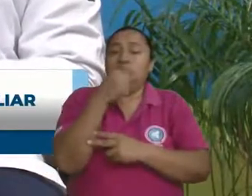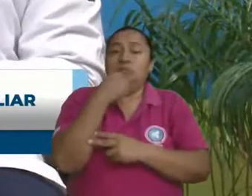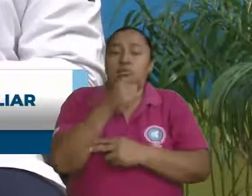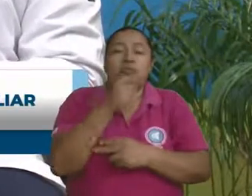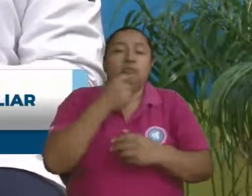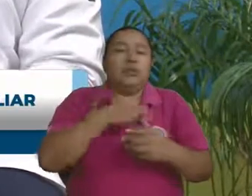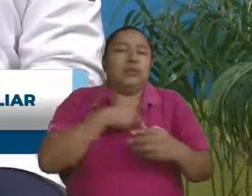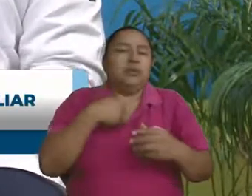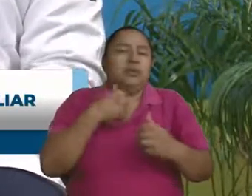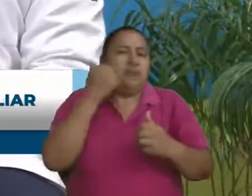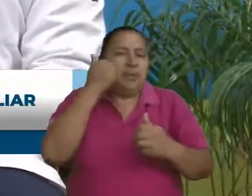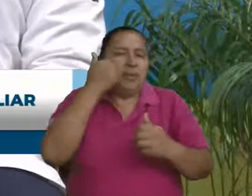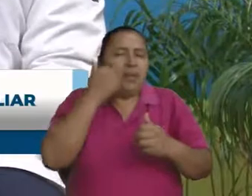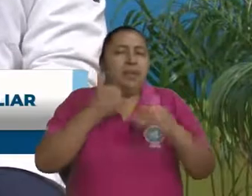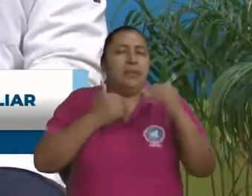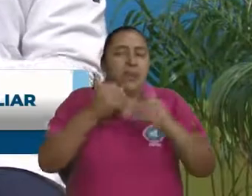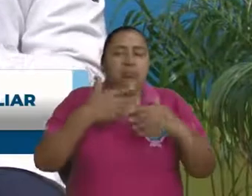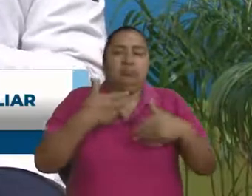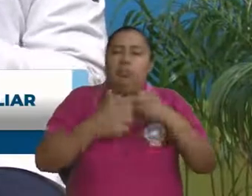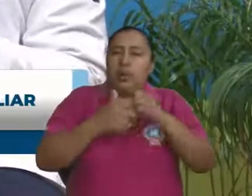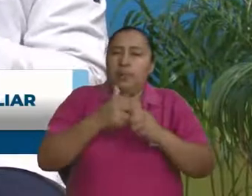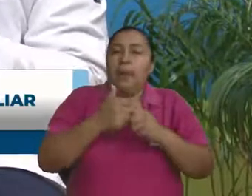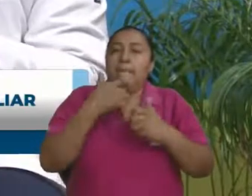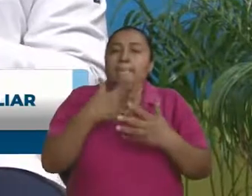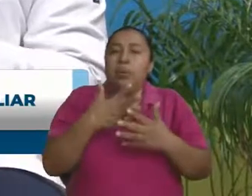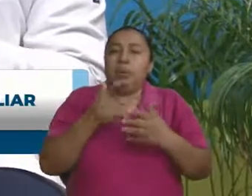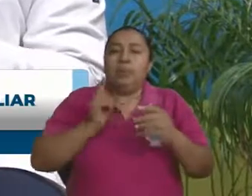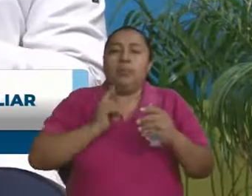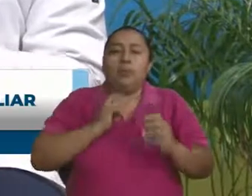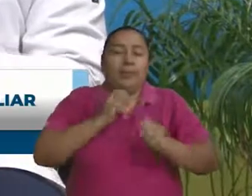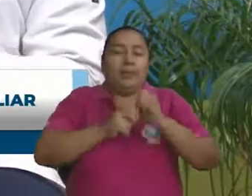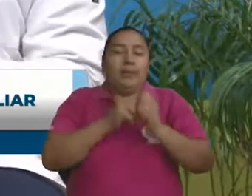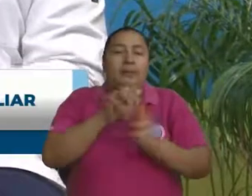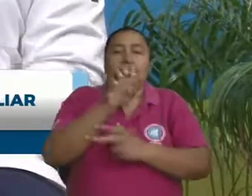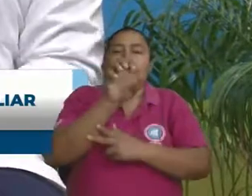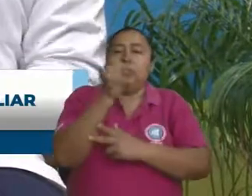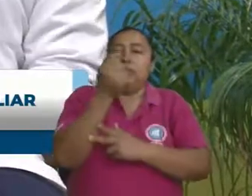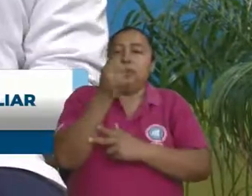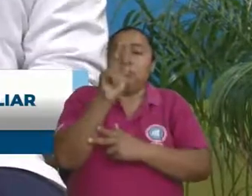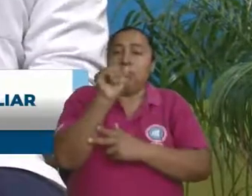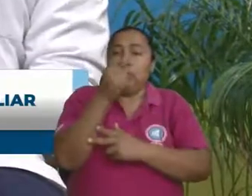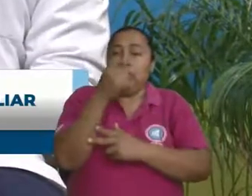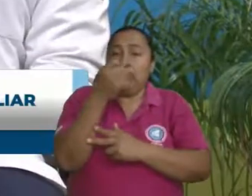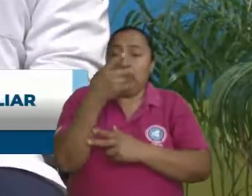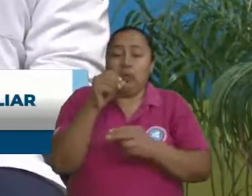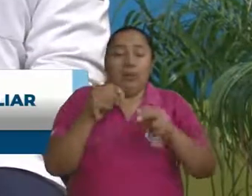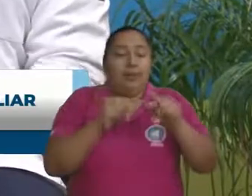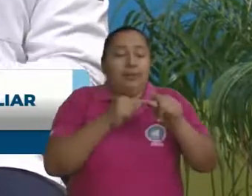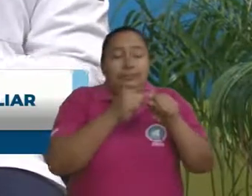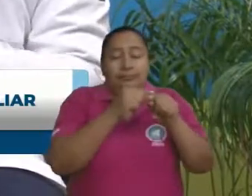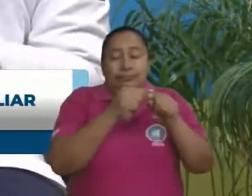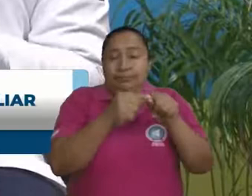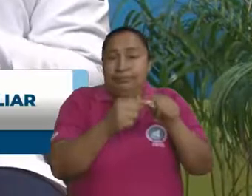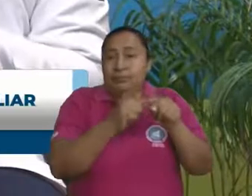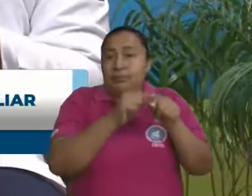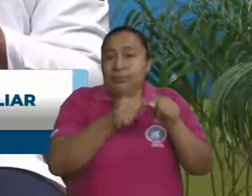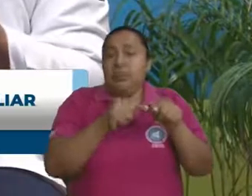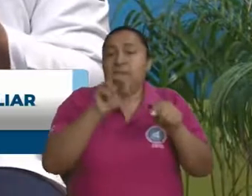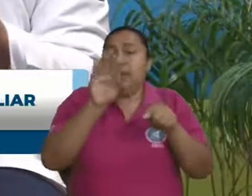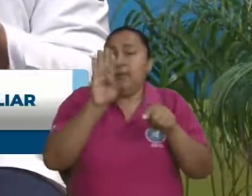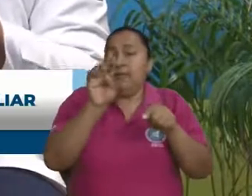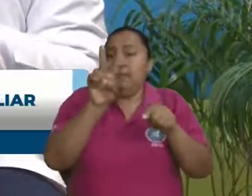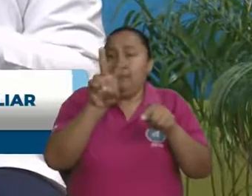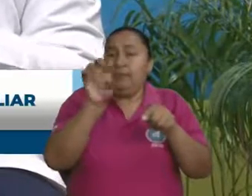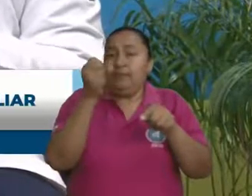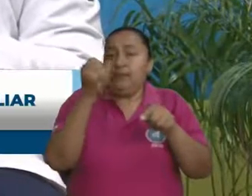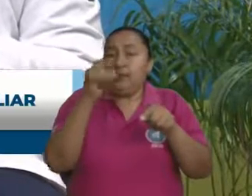a desarrollar este tipo de enfermedades por el efecto que hace el estrógeno sobre la pared de la vesícula. Además, se supone que